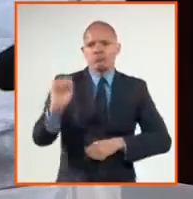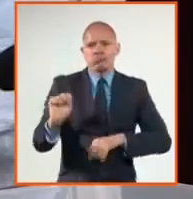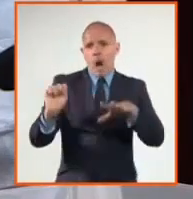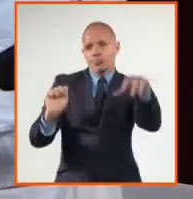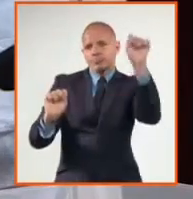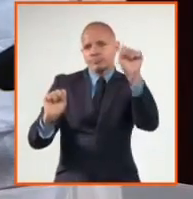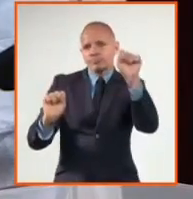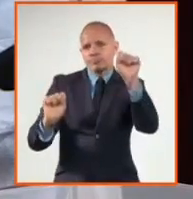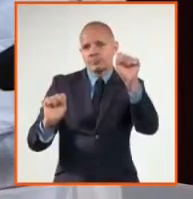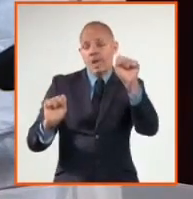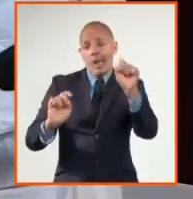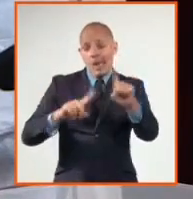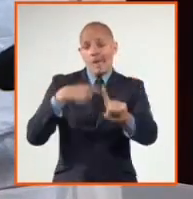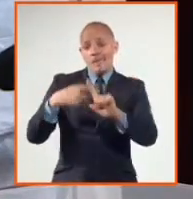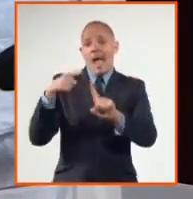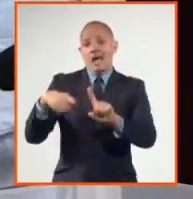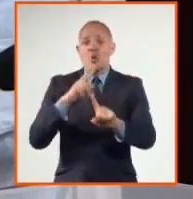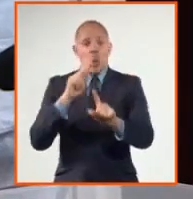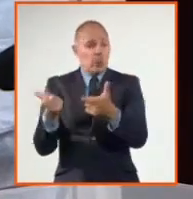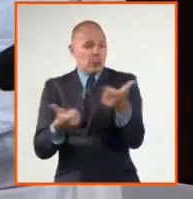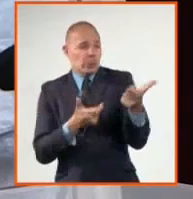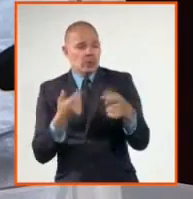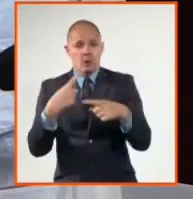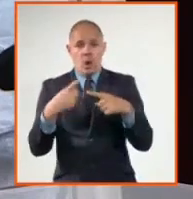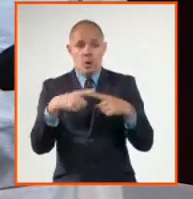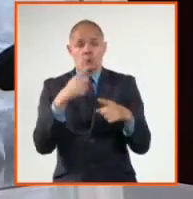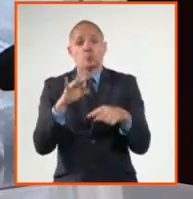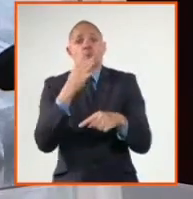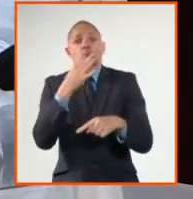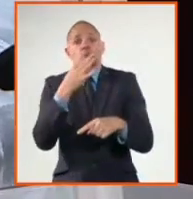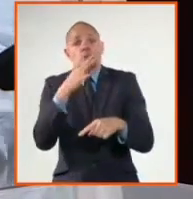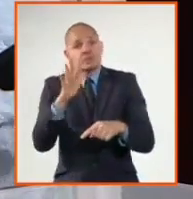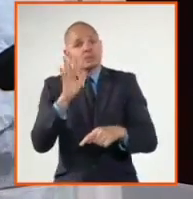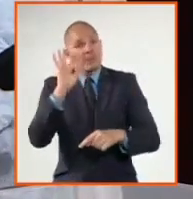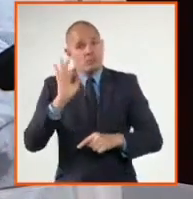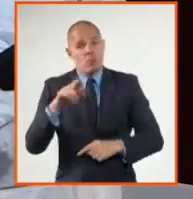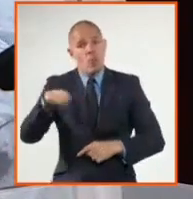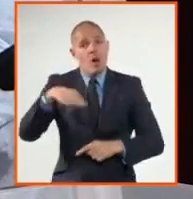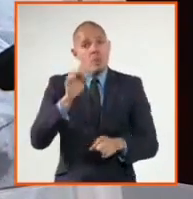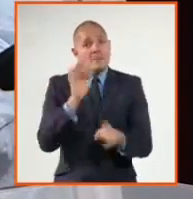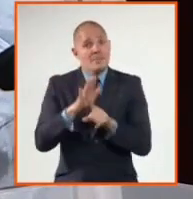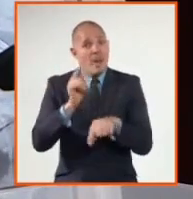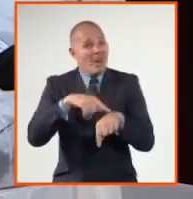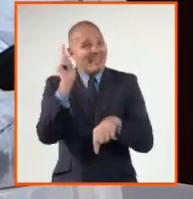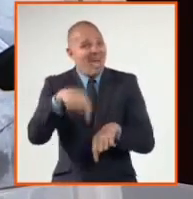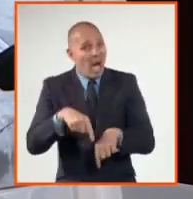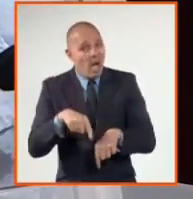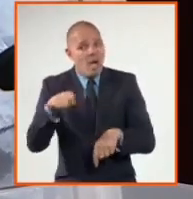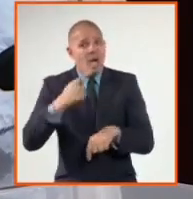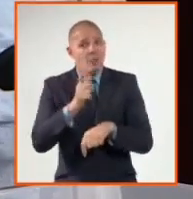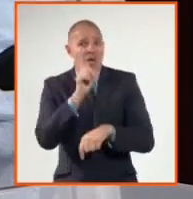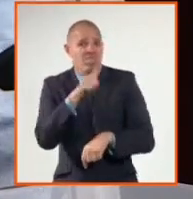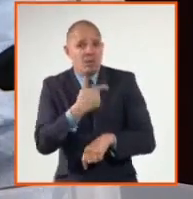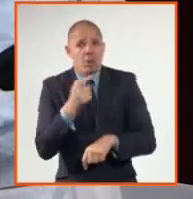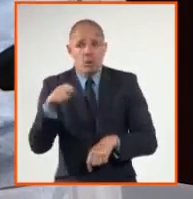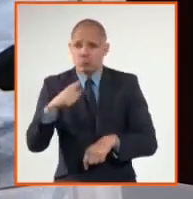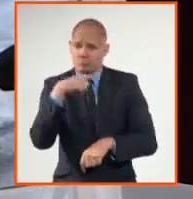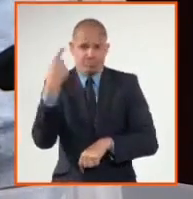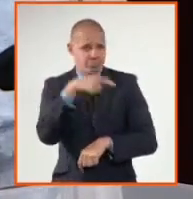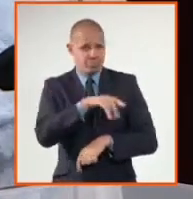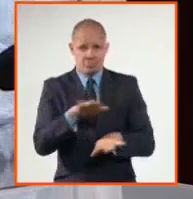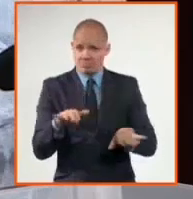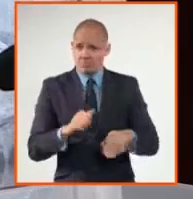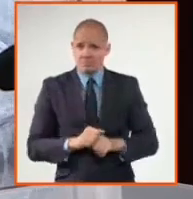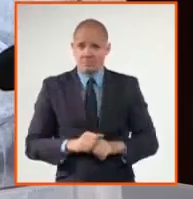contrario hubiera sido una pérdida mucho muy superior a la que tuvimos pero lamentablemente también tuvimos el impacto sobre la máquina 7